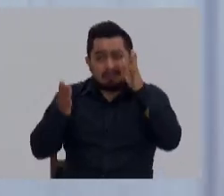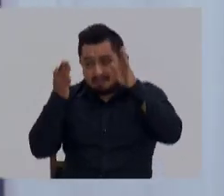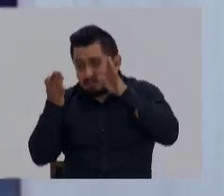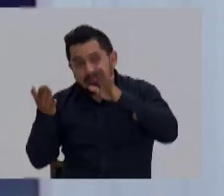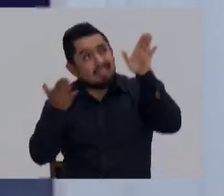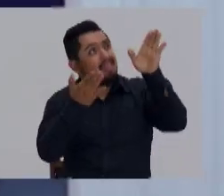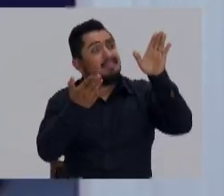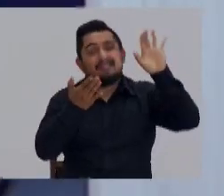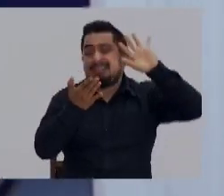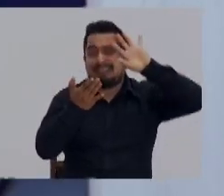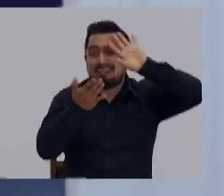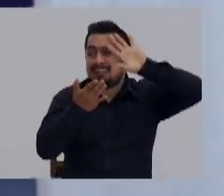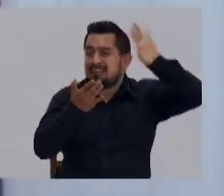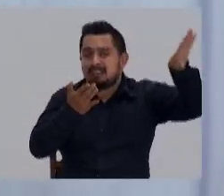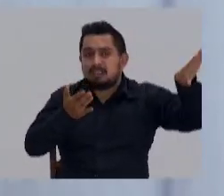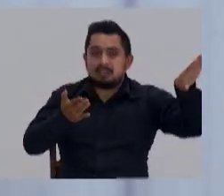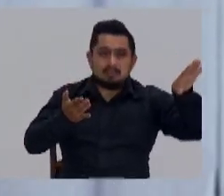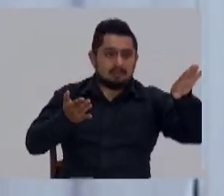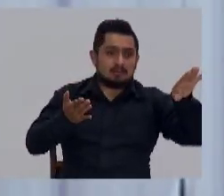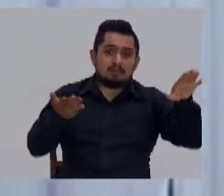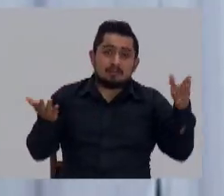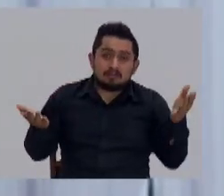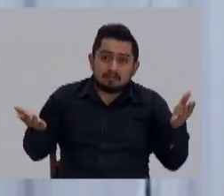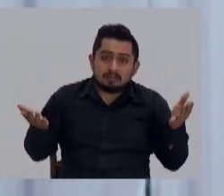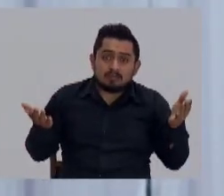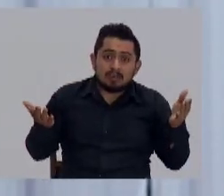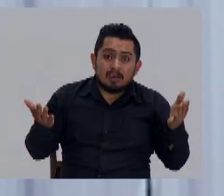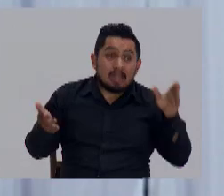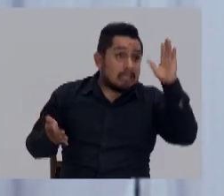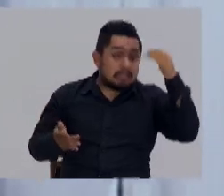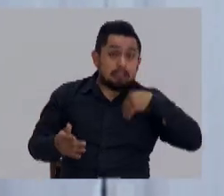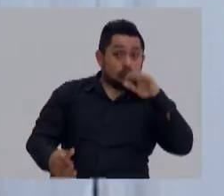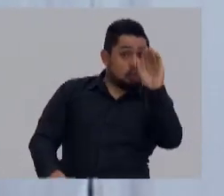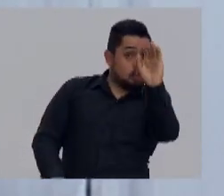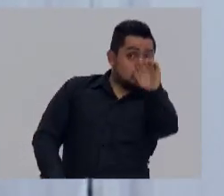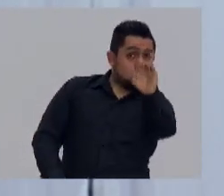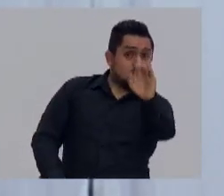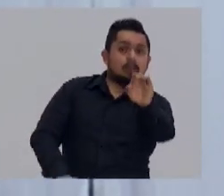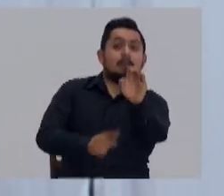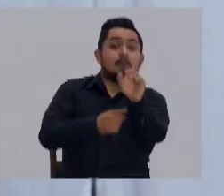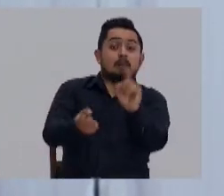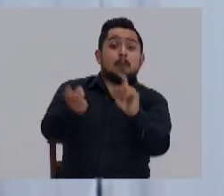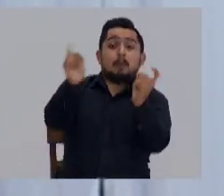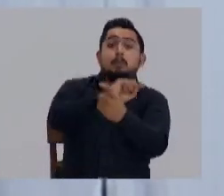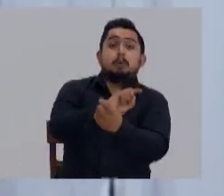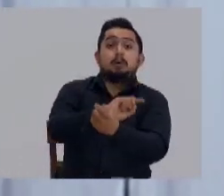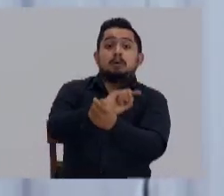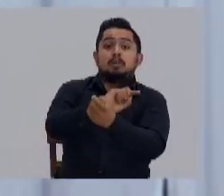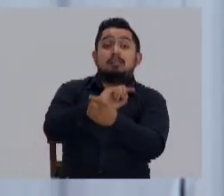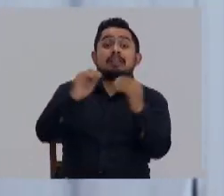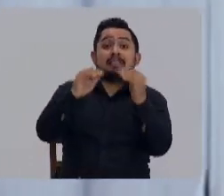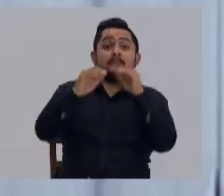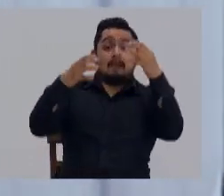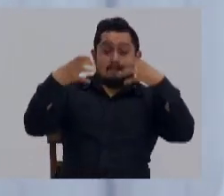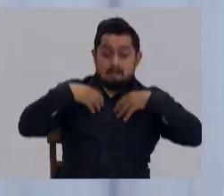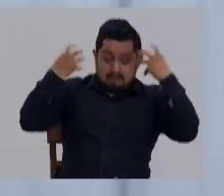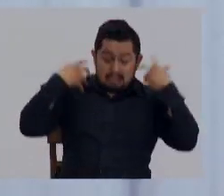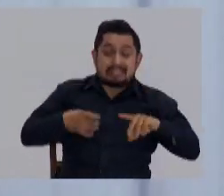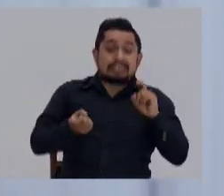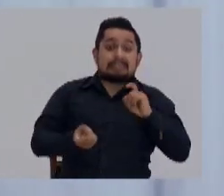caso. Llama no solamente para convertirnos, sino que llama para que tengamos un